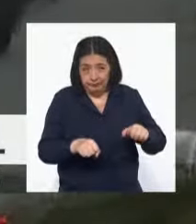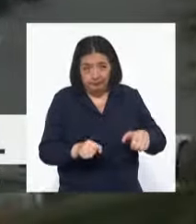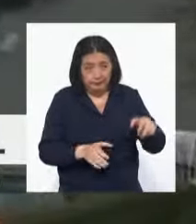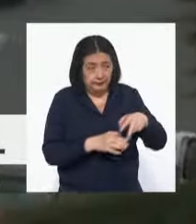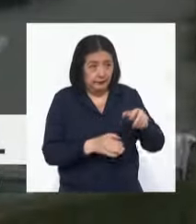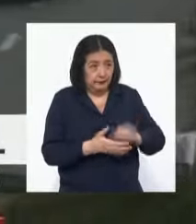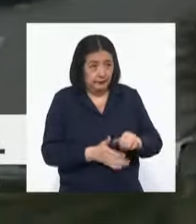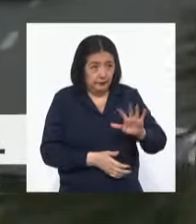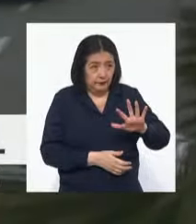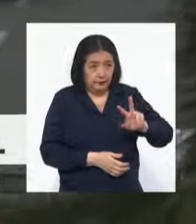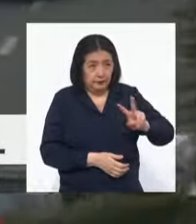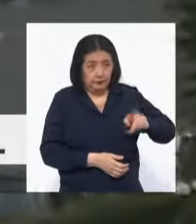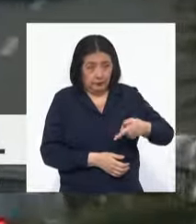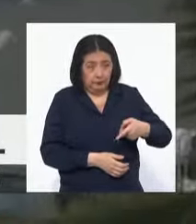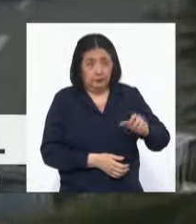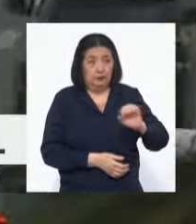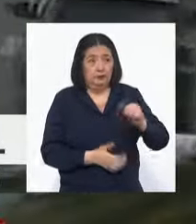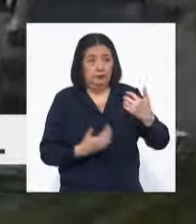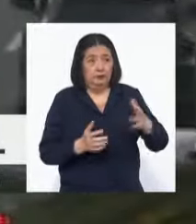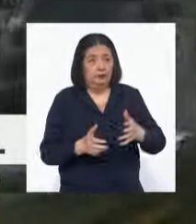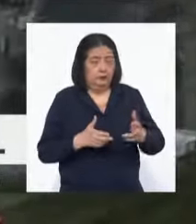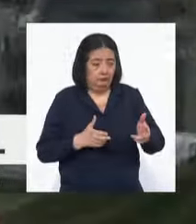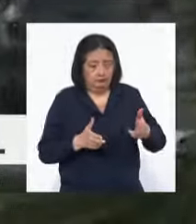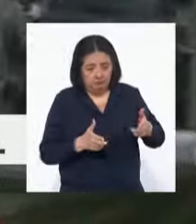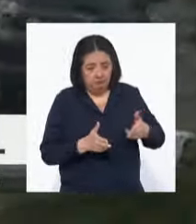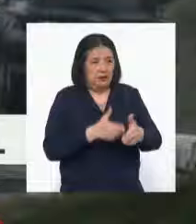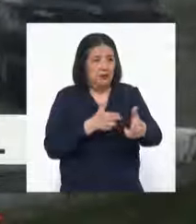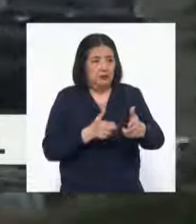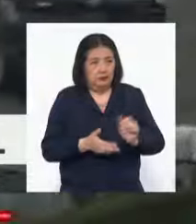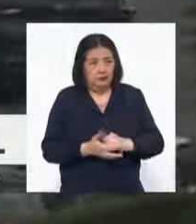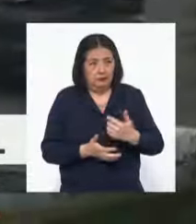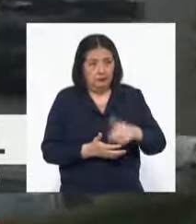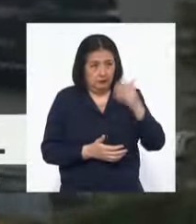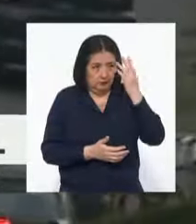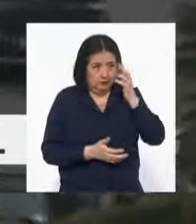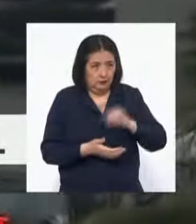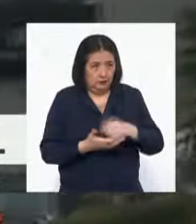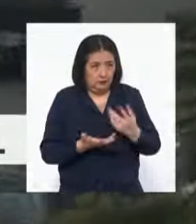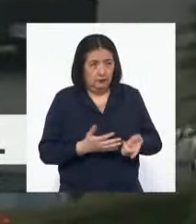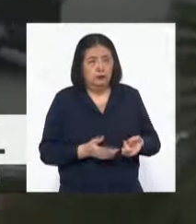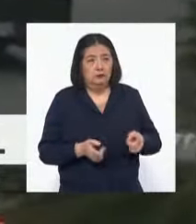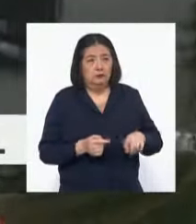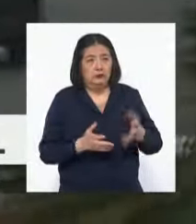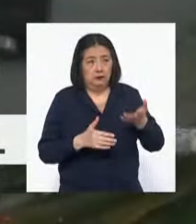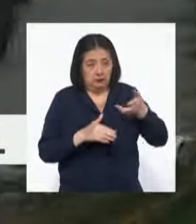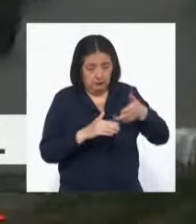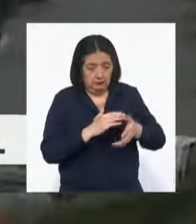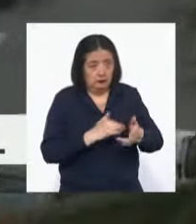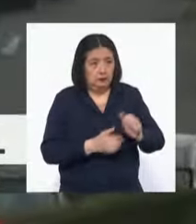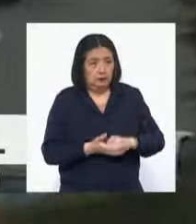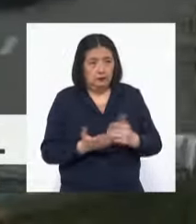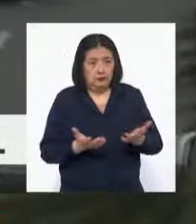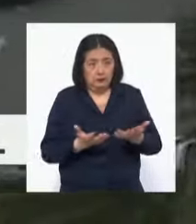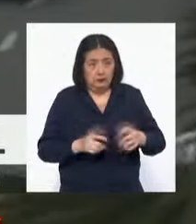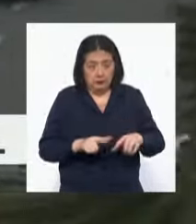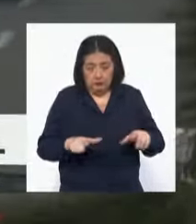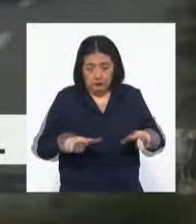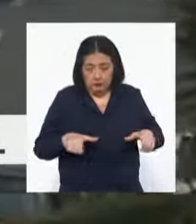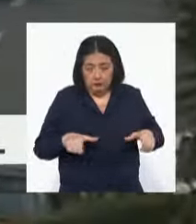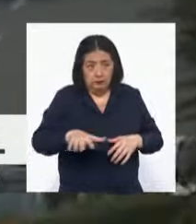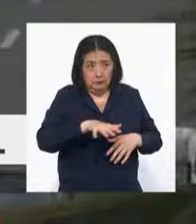con 52.000 soles fueron embestidos por un vehículo color negro a la entrada de la vía expresa, en el Paseo de los